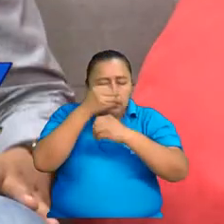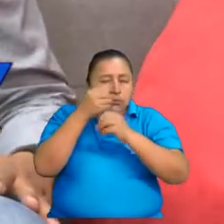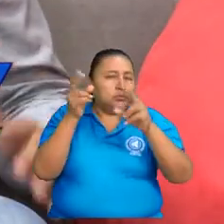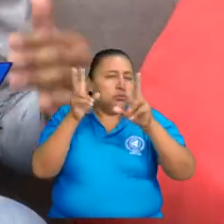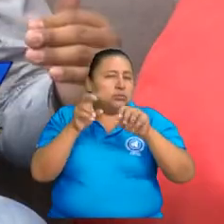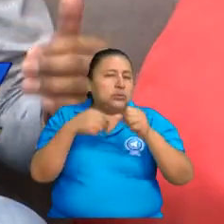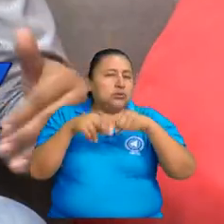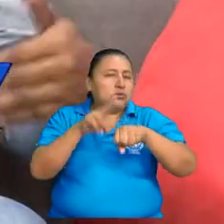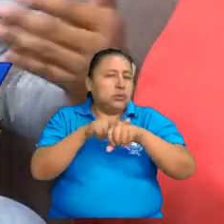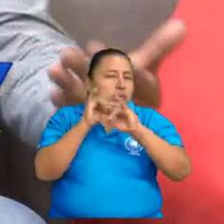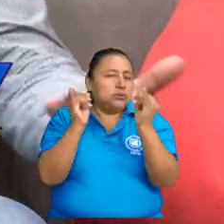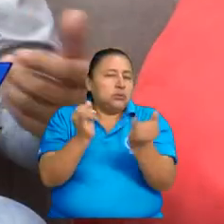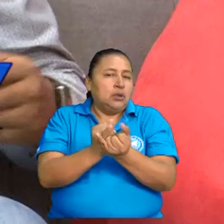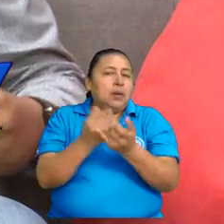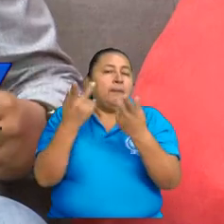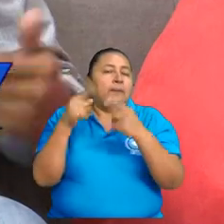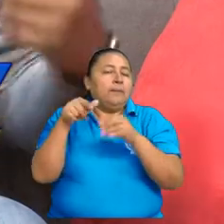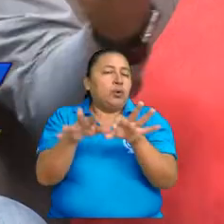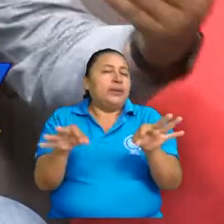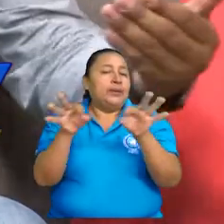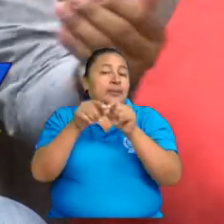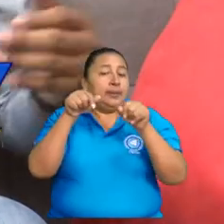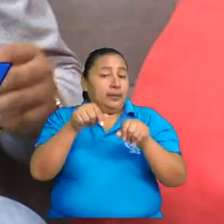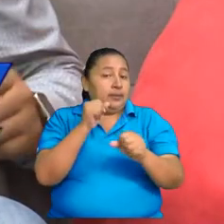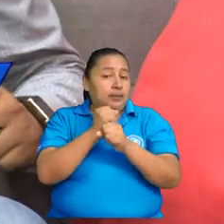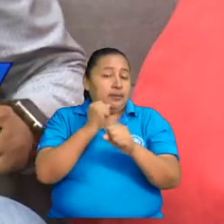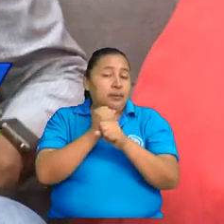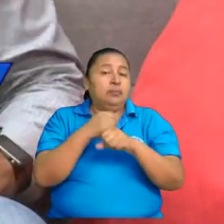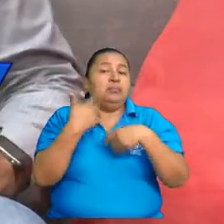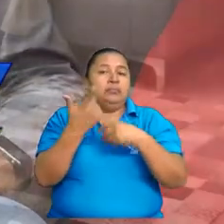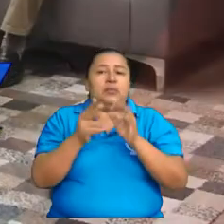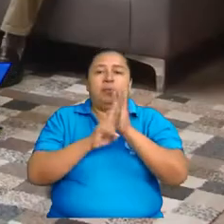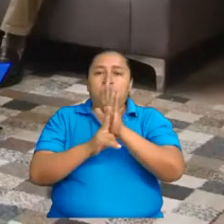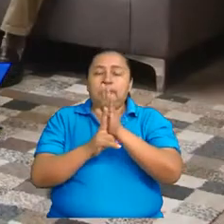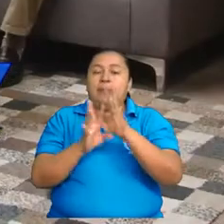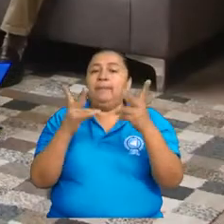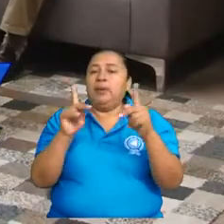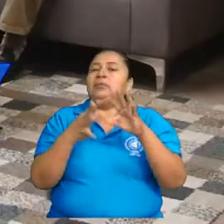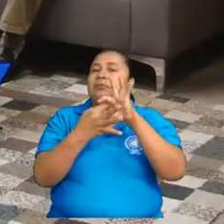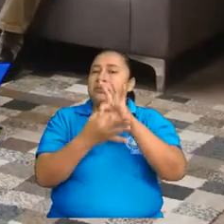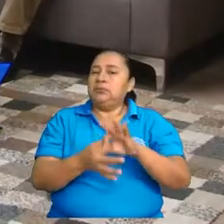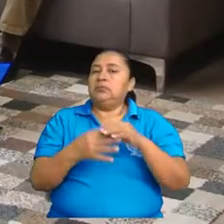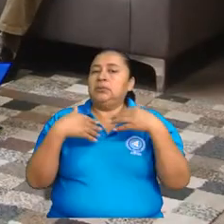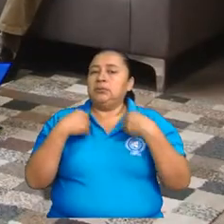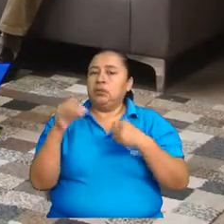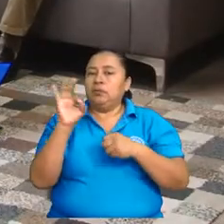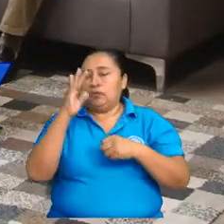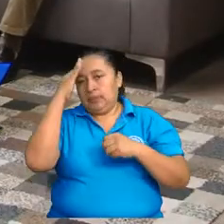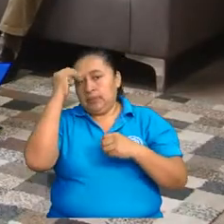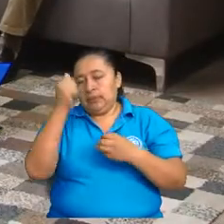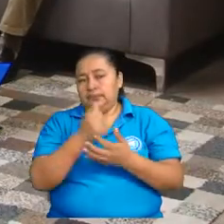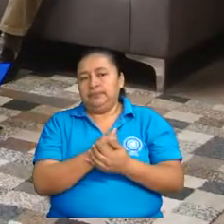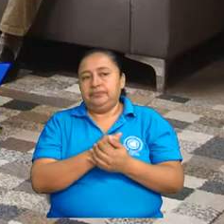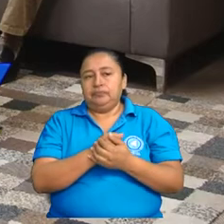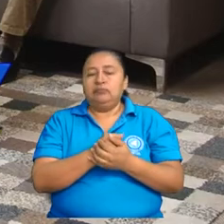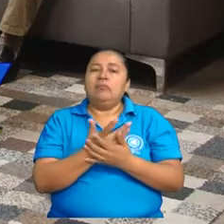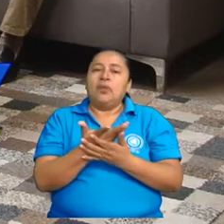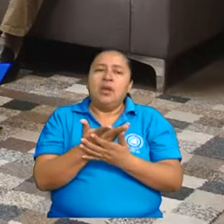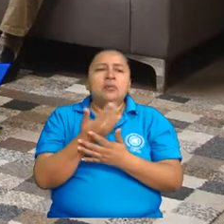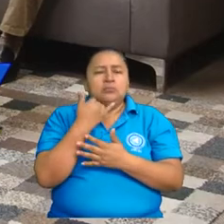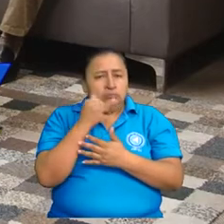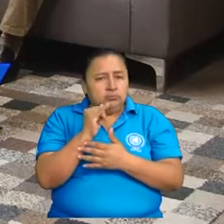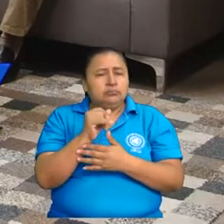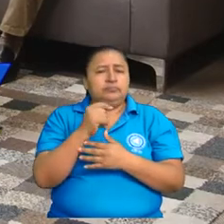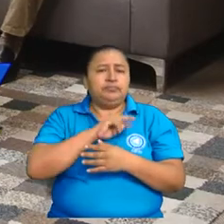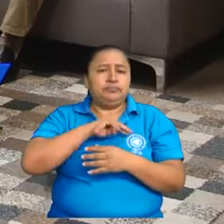es este aspecto para la respuesta, pero también para el sistema de salud nicaragüense en general? Claro, para nosotros siempre estamos bien